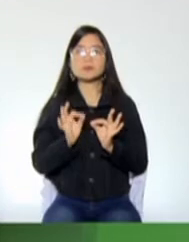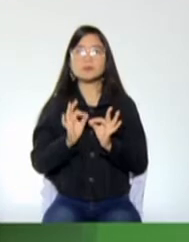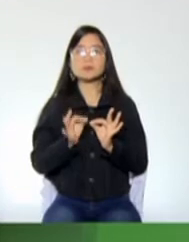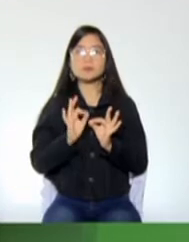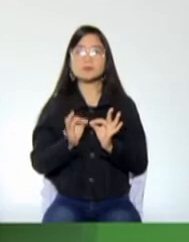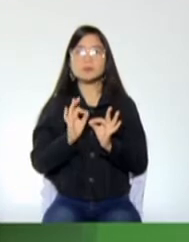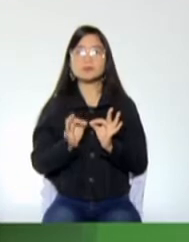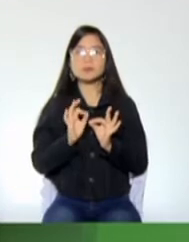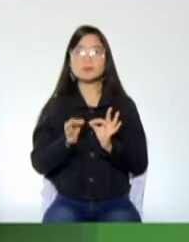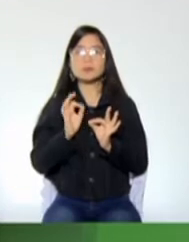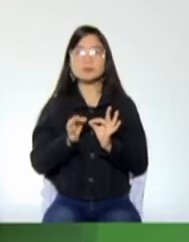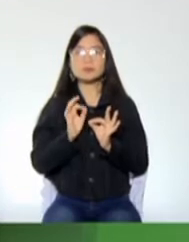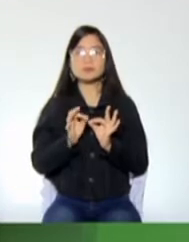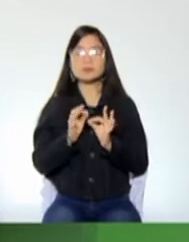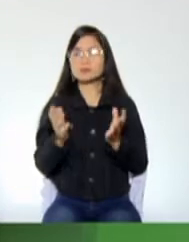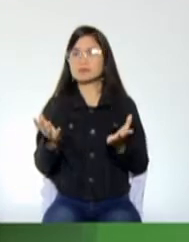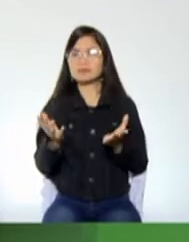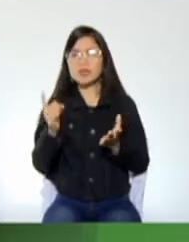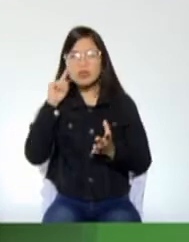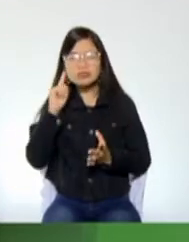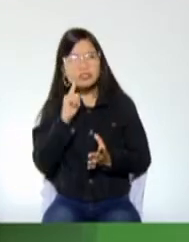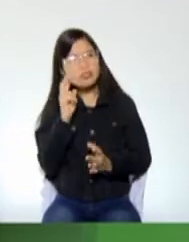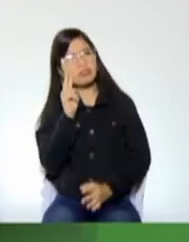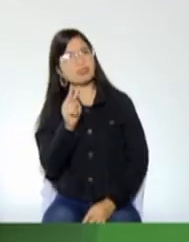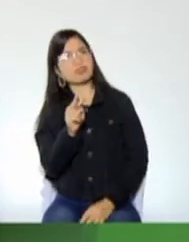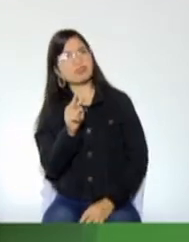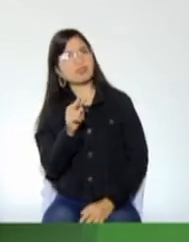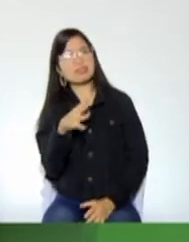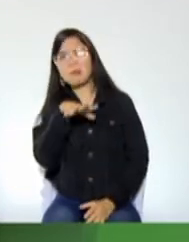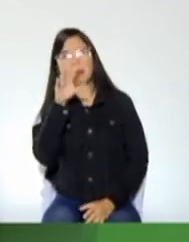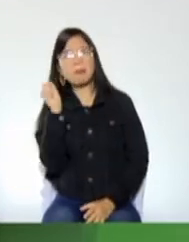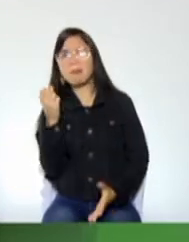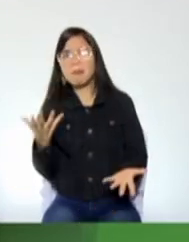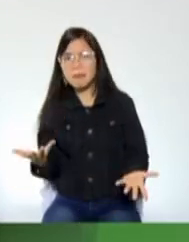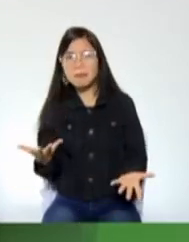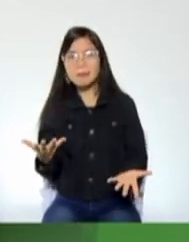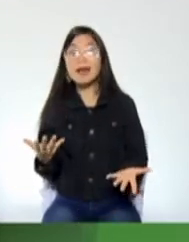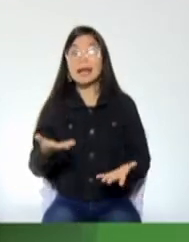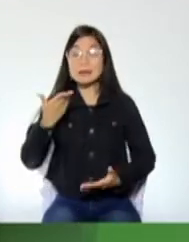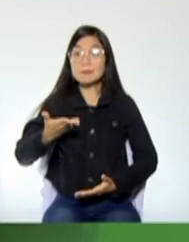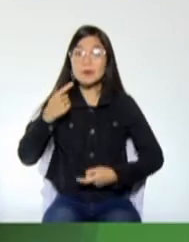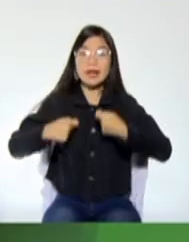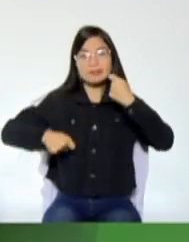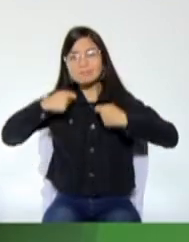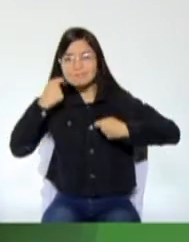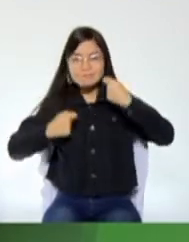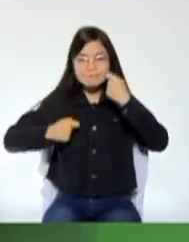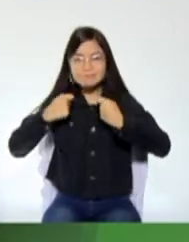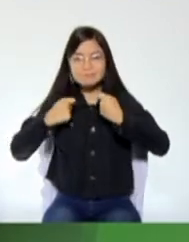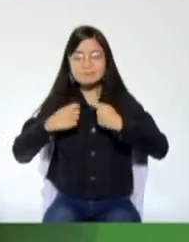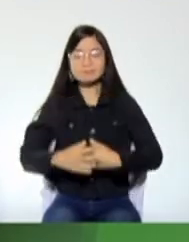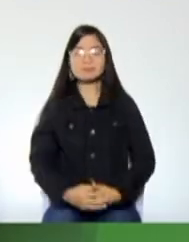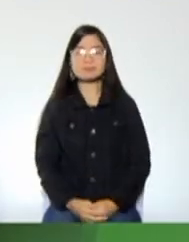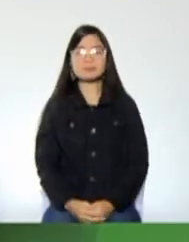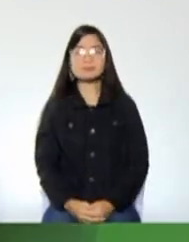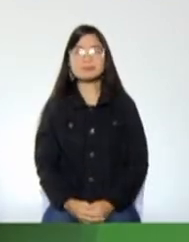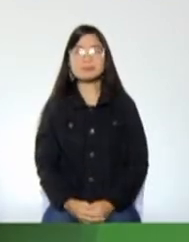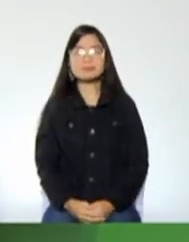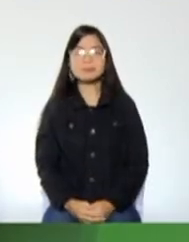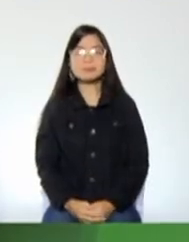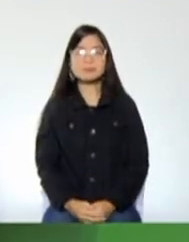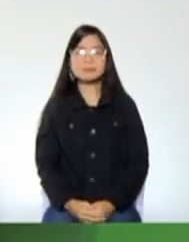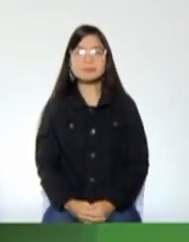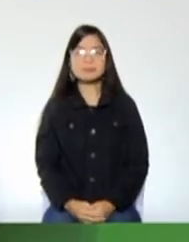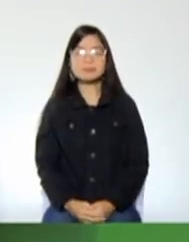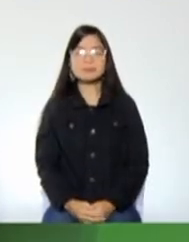expresión, a lo mejor no lo pueden interpretar de la misma manera. ¿Ven lo importante? Bueno, ¿qué vamos a hacer con estos